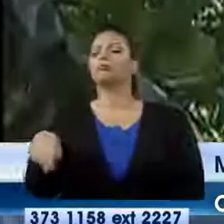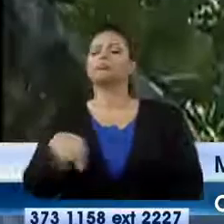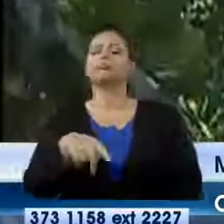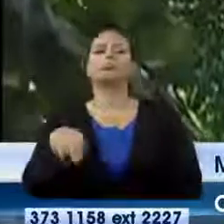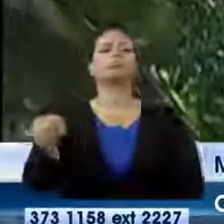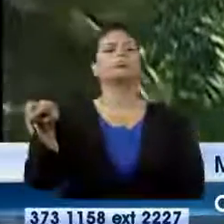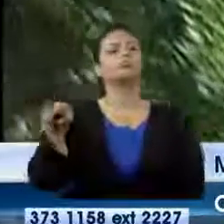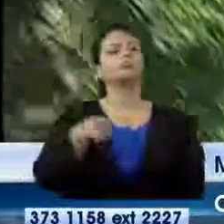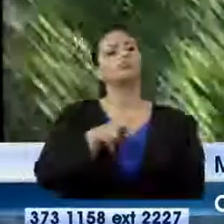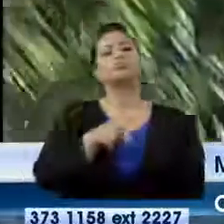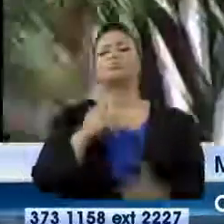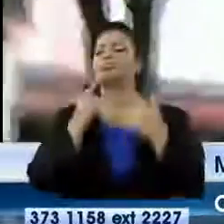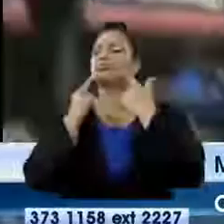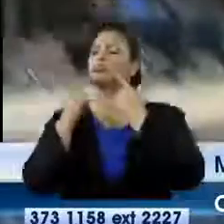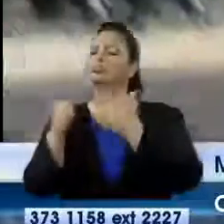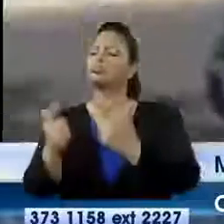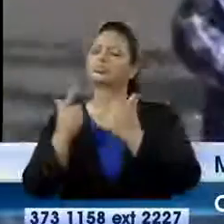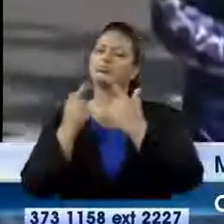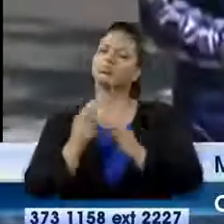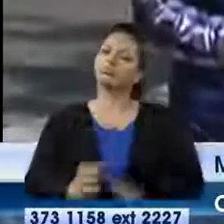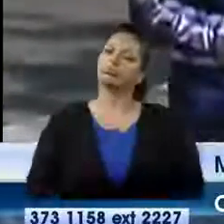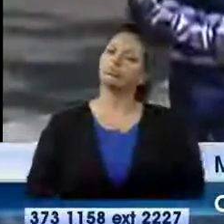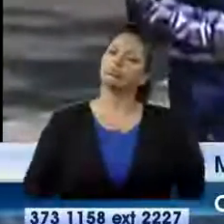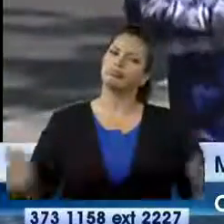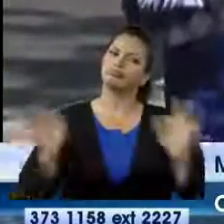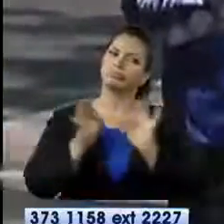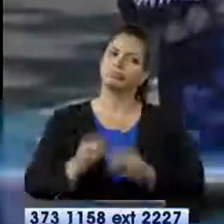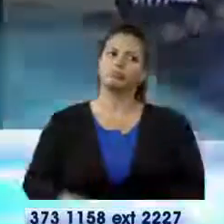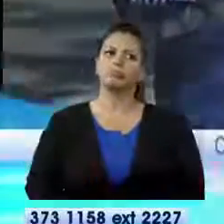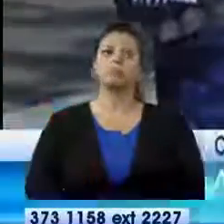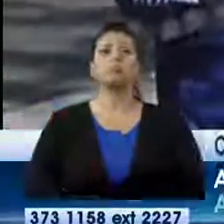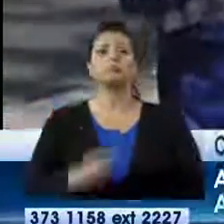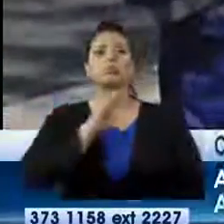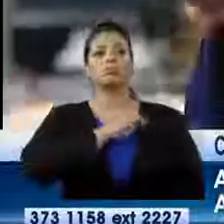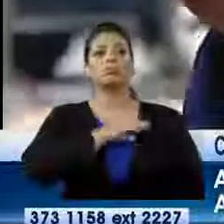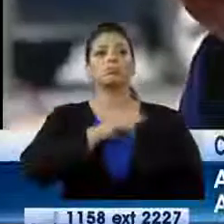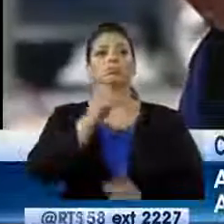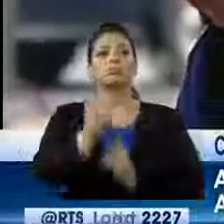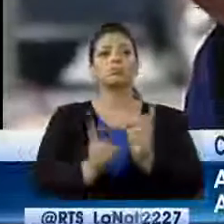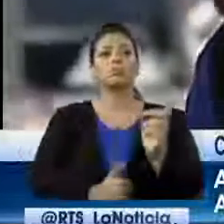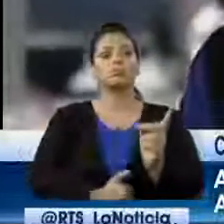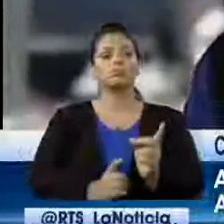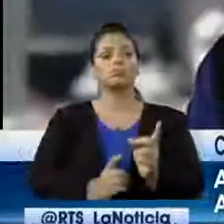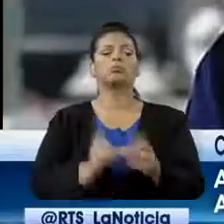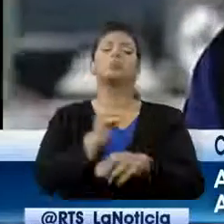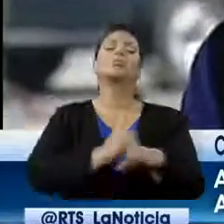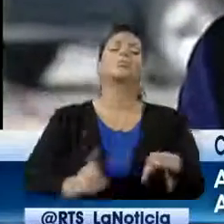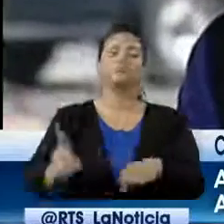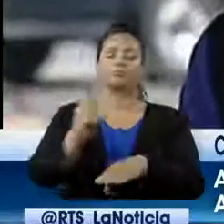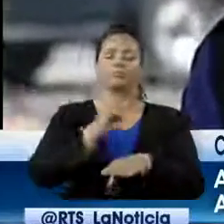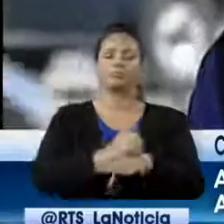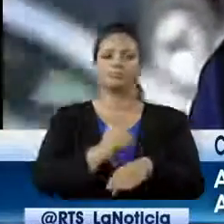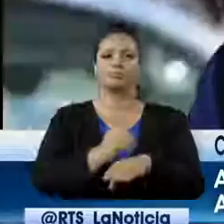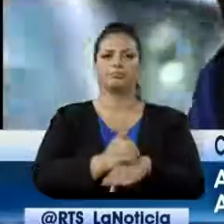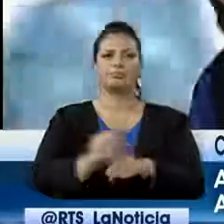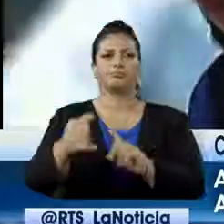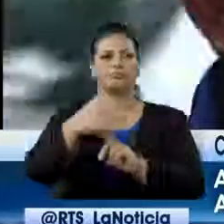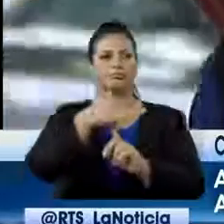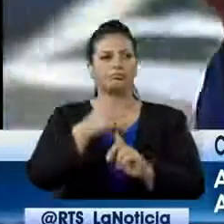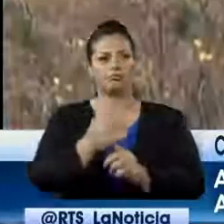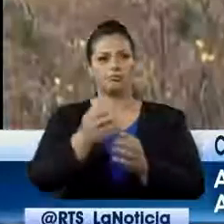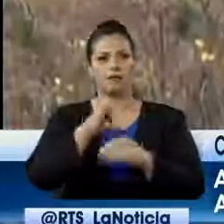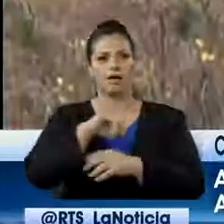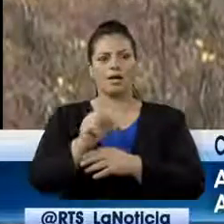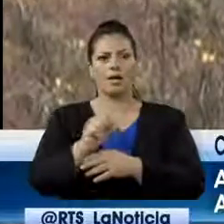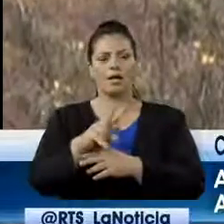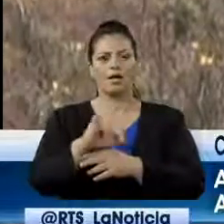protegidas. Con él coincide Javier Salgado, director de Medio Ambiente Sustentable, quien dice haber encontrado a personas sin hogar y